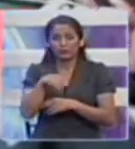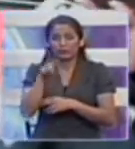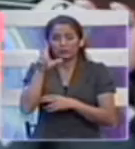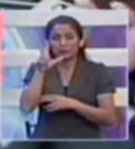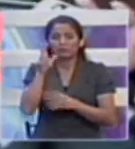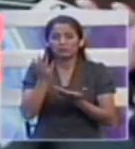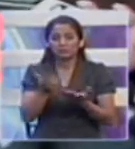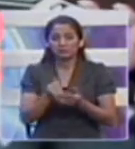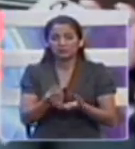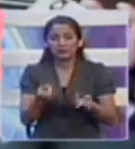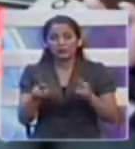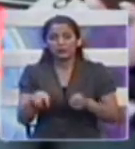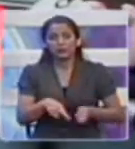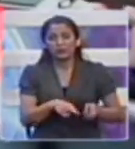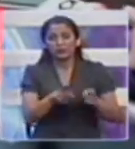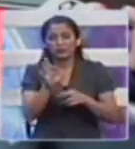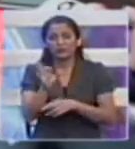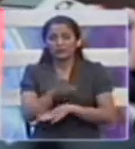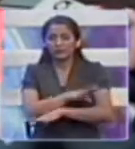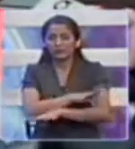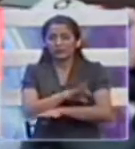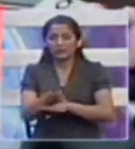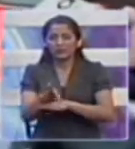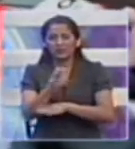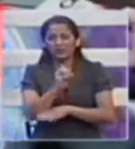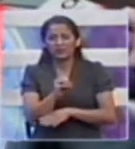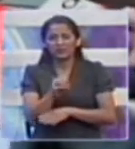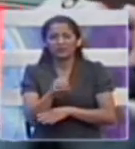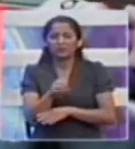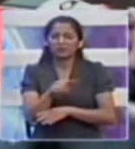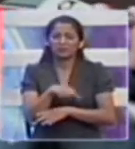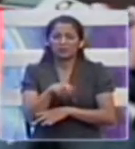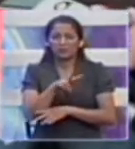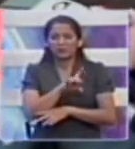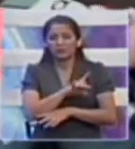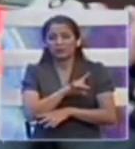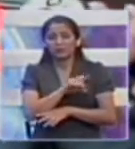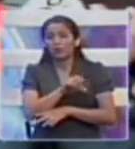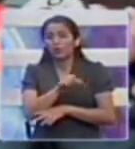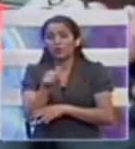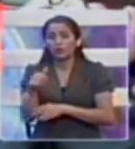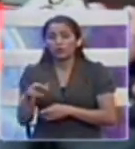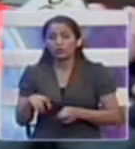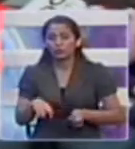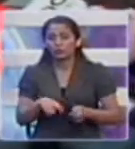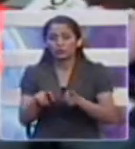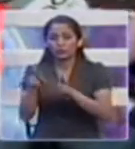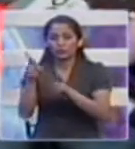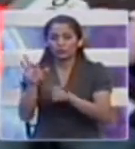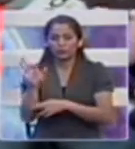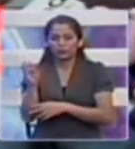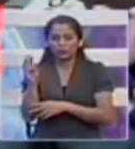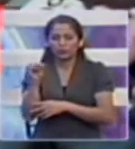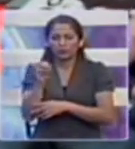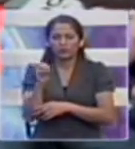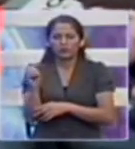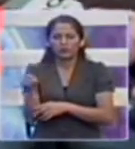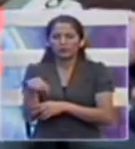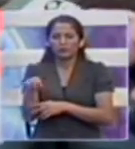El río Tarqui en 0,88, bastante bajo. Y el Tomebamba en 0,51. ¿No?